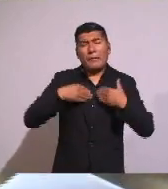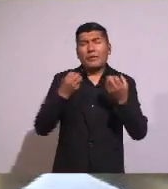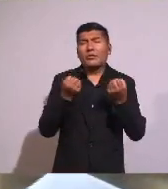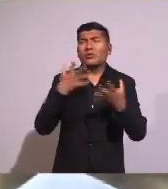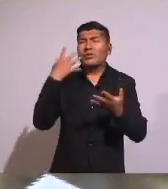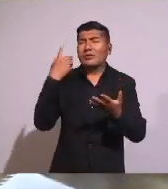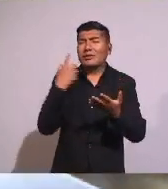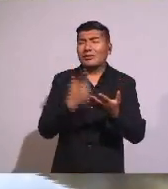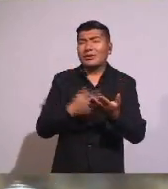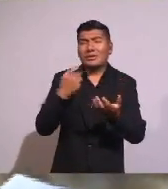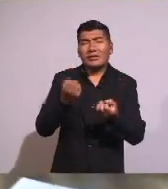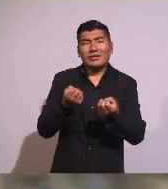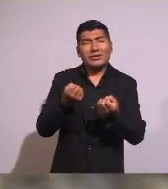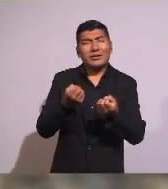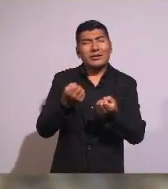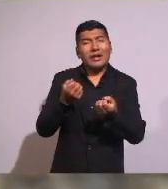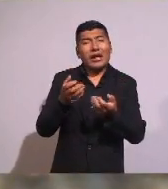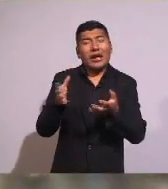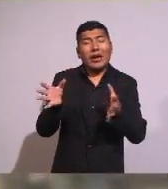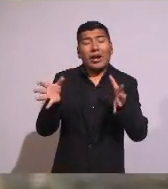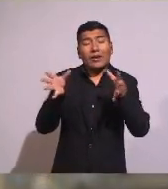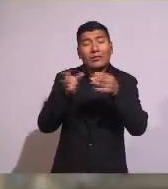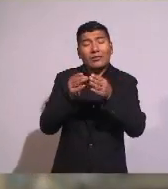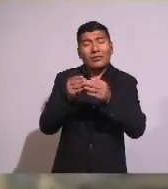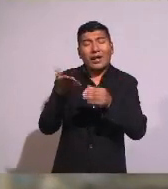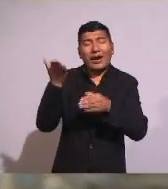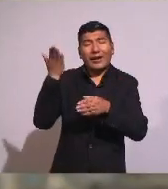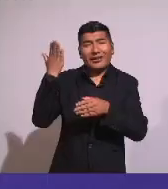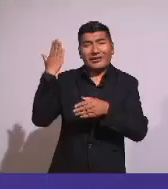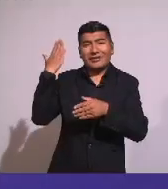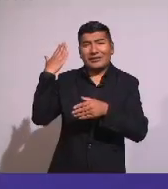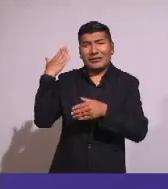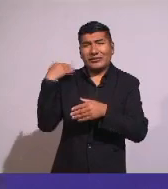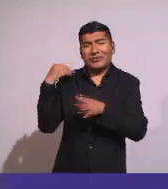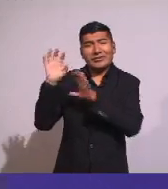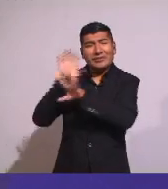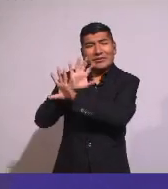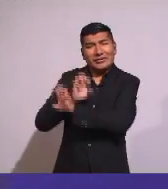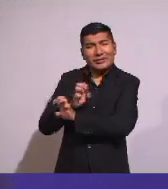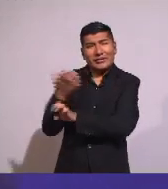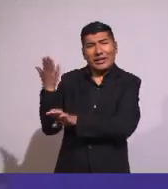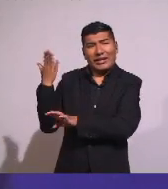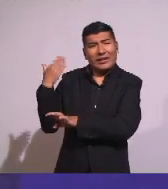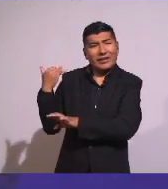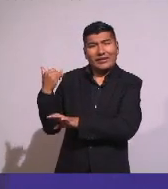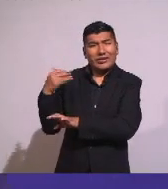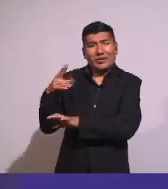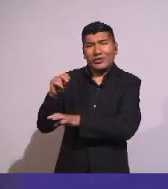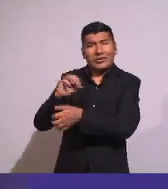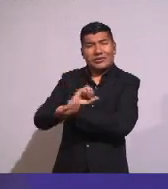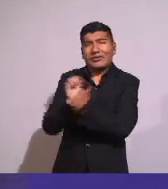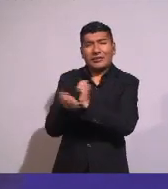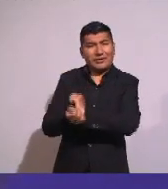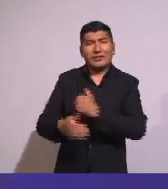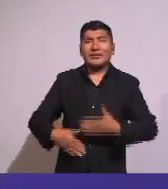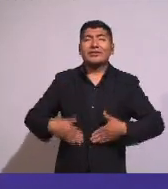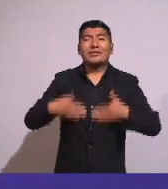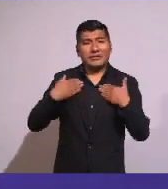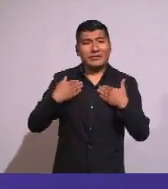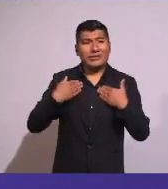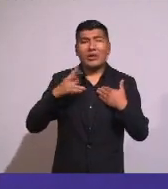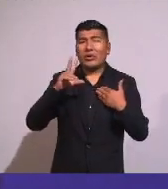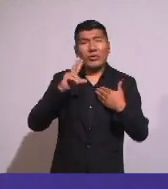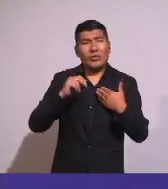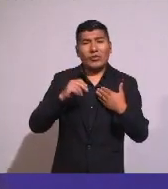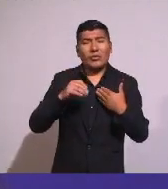y en tantos casos en el culto antiguo un culto que no cambia la vida que no